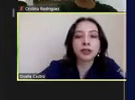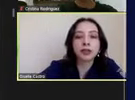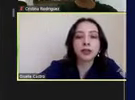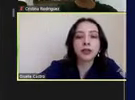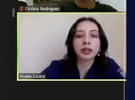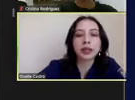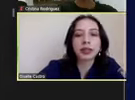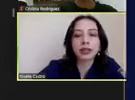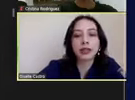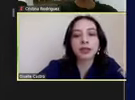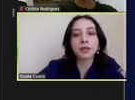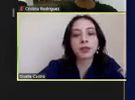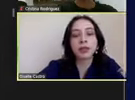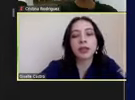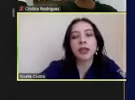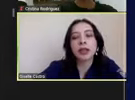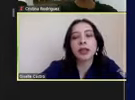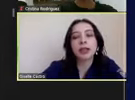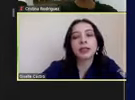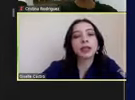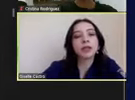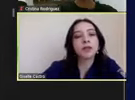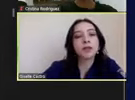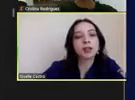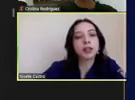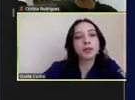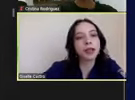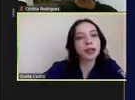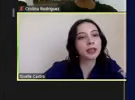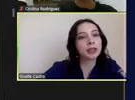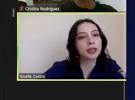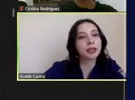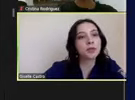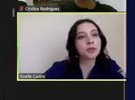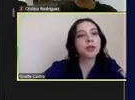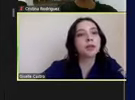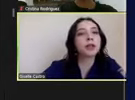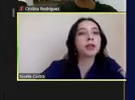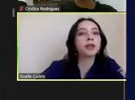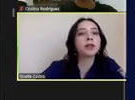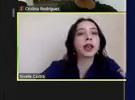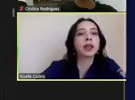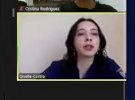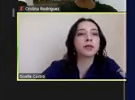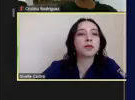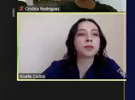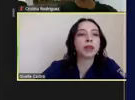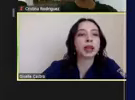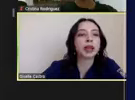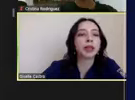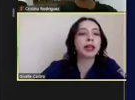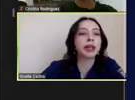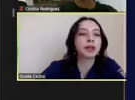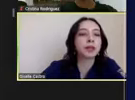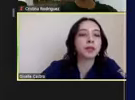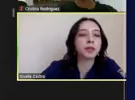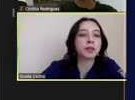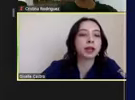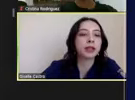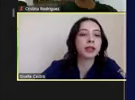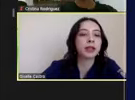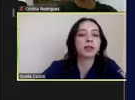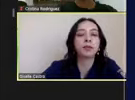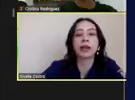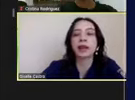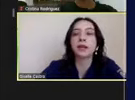caso, lo que se lesiona es la sindesmosis. La sindesmosis es un complejo articular que se forma en este caso por